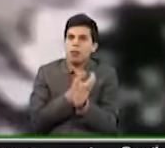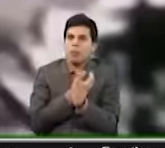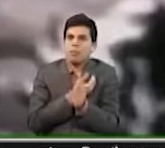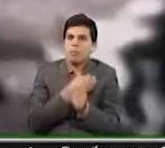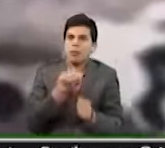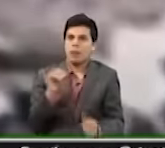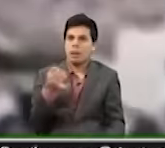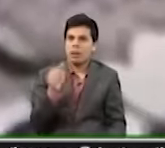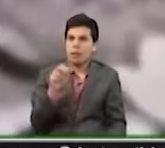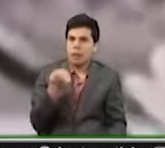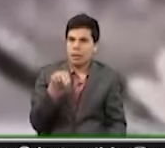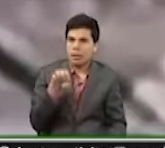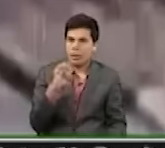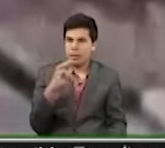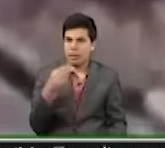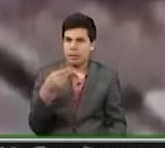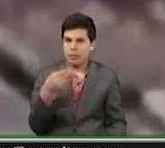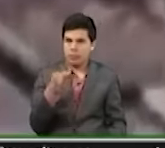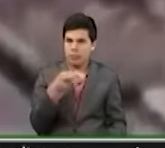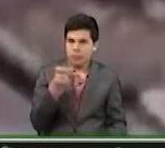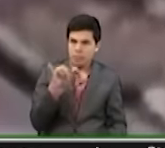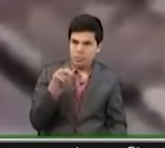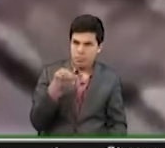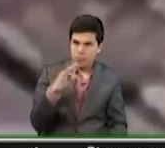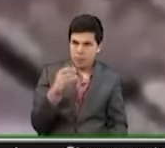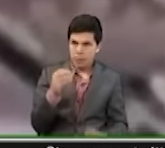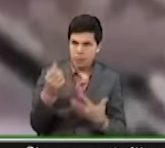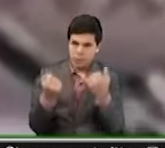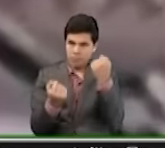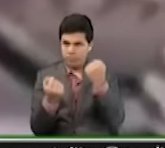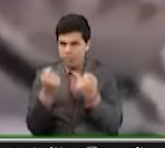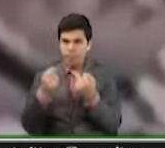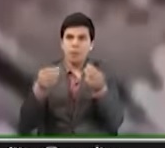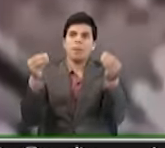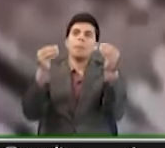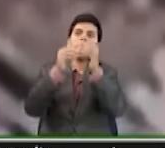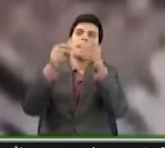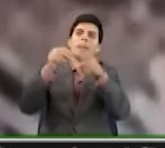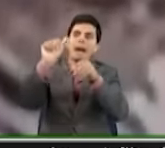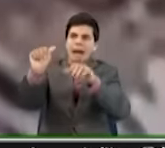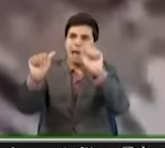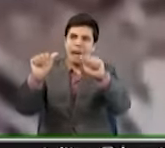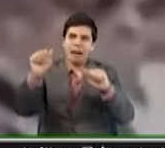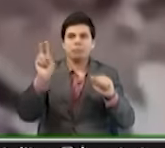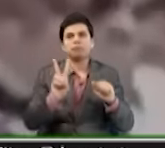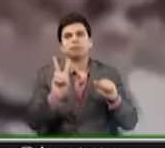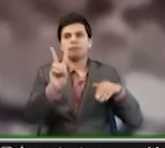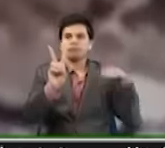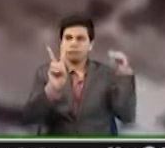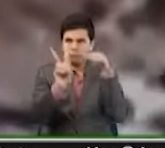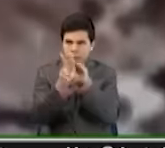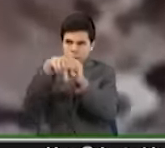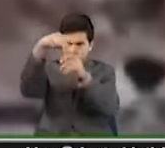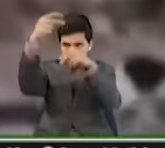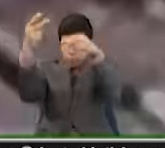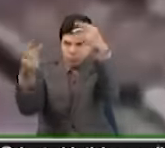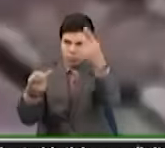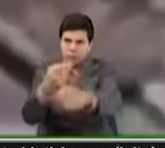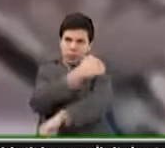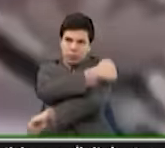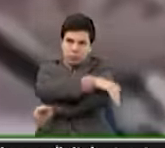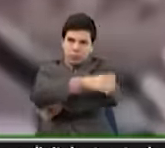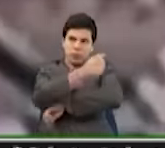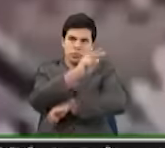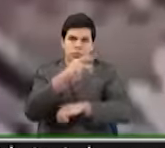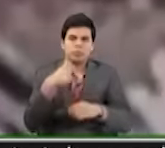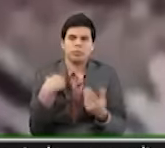Díaz. Después de embestir a las niñas, el conductor sigue bajando, atropellando también a 2 mujeres turistas que subían en ese momento por la calle 12. Yo no